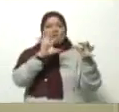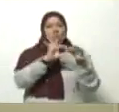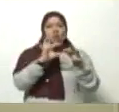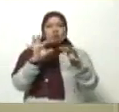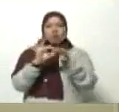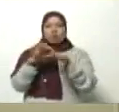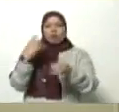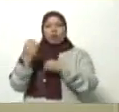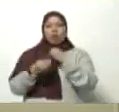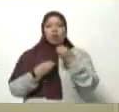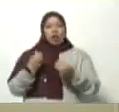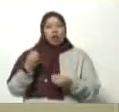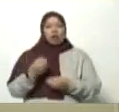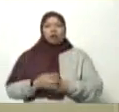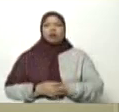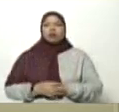unas